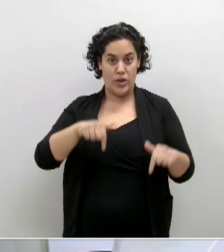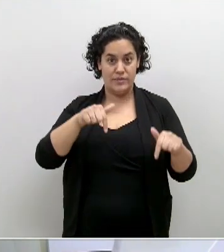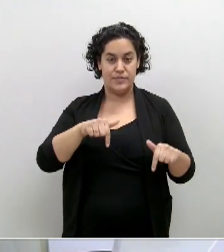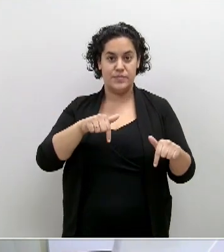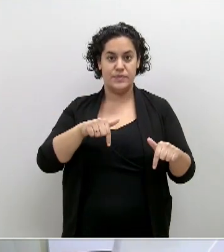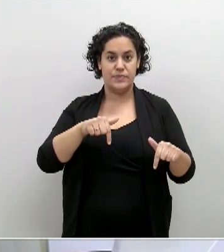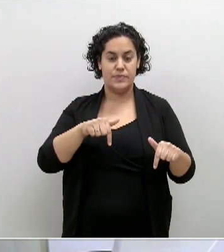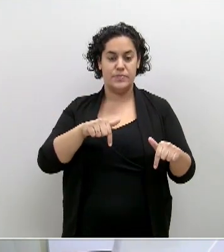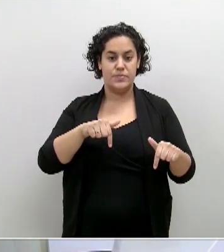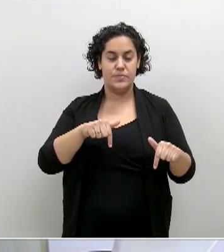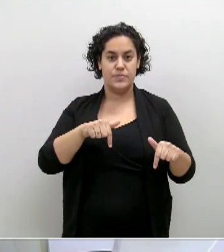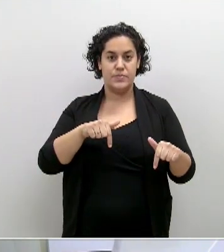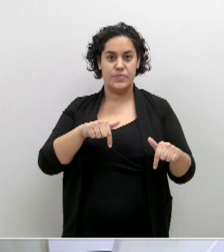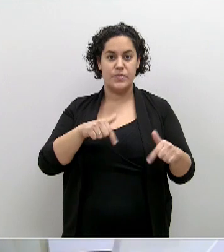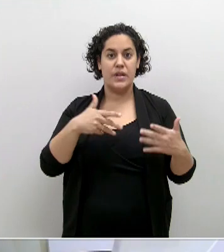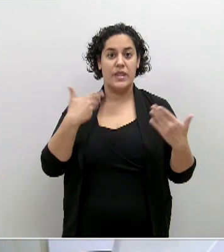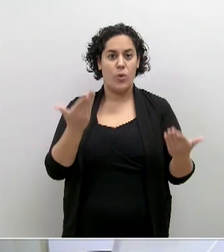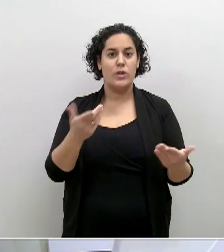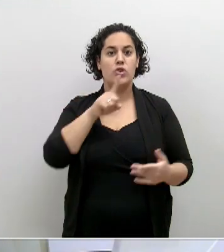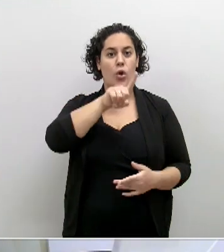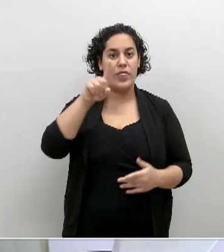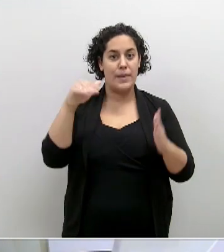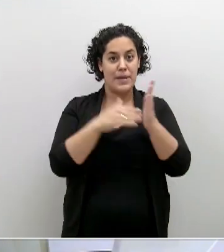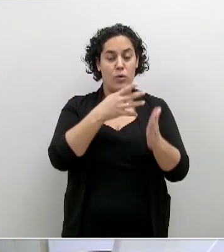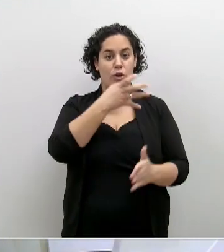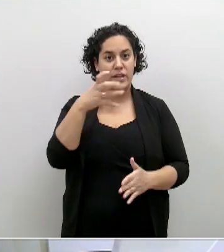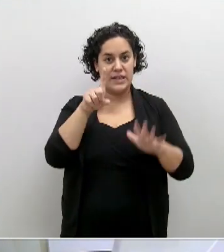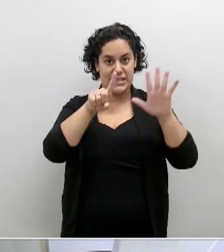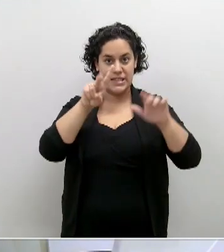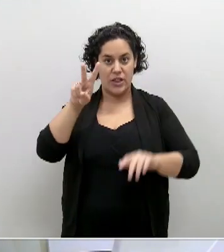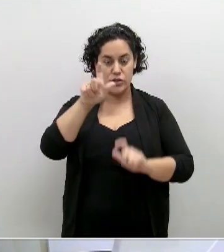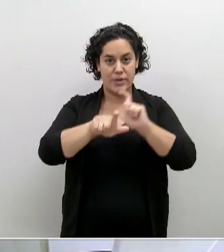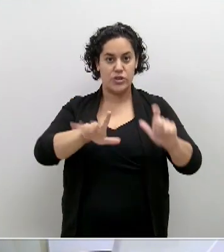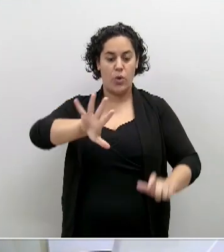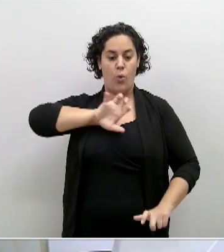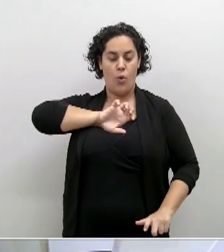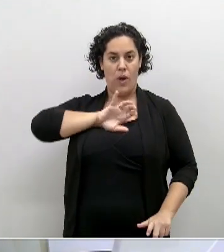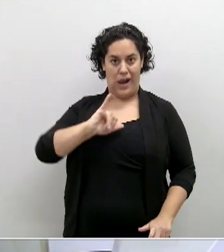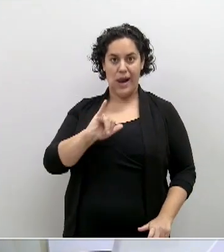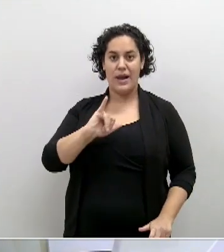pruebas PCR y antígeno era de 11.462 personas contagiadas.